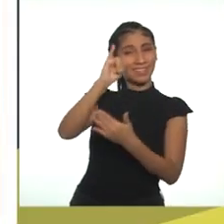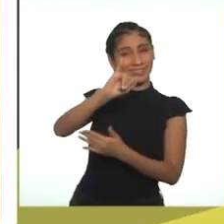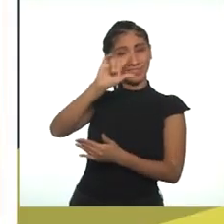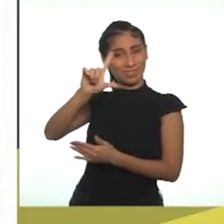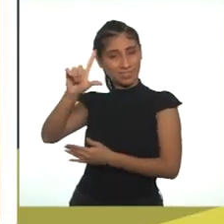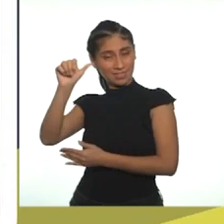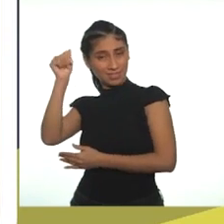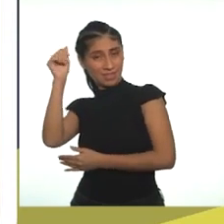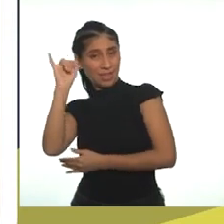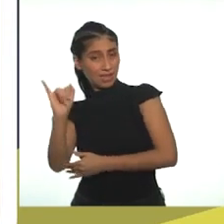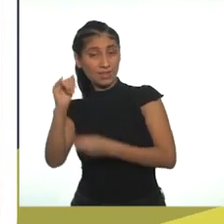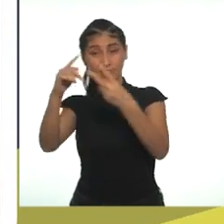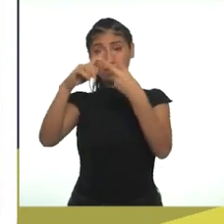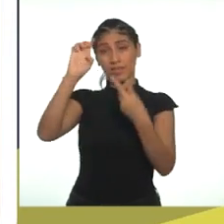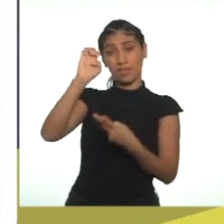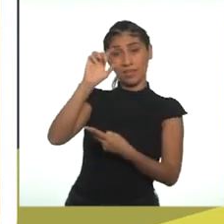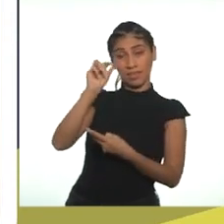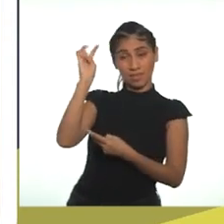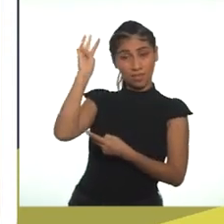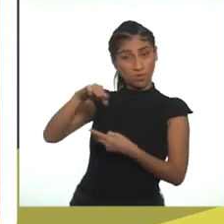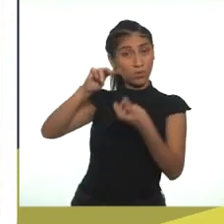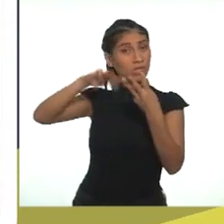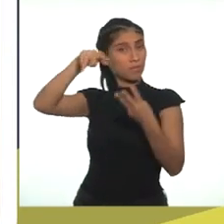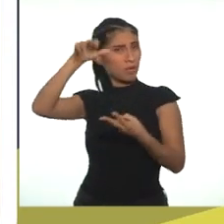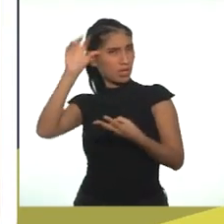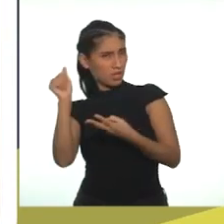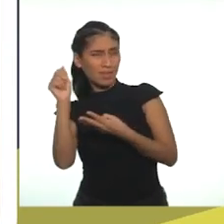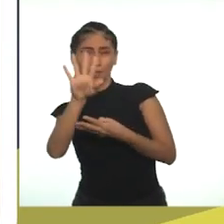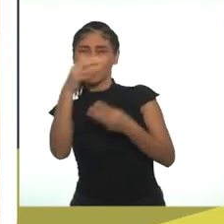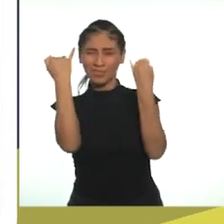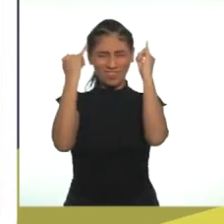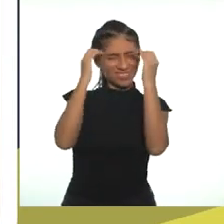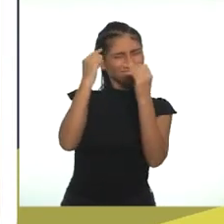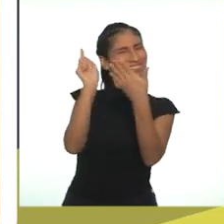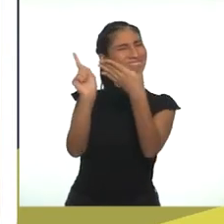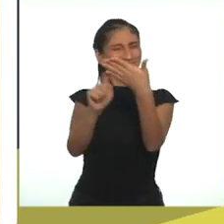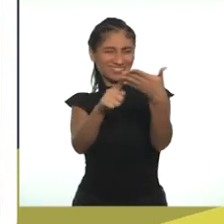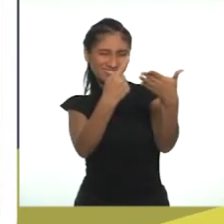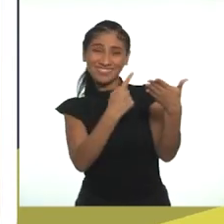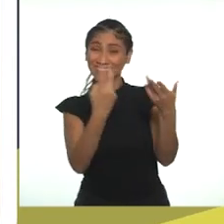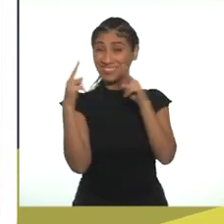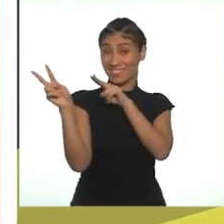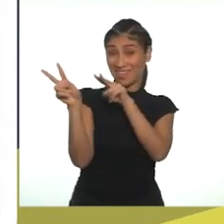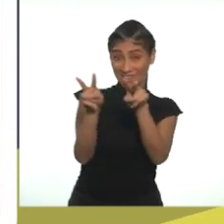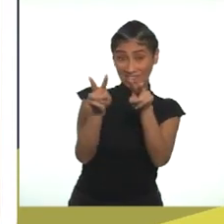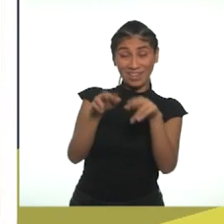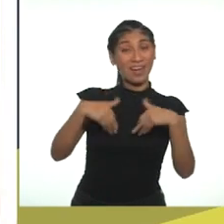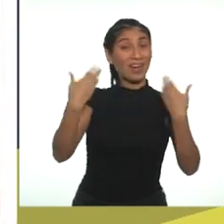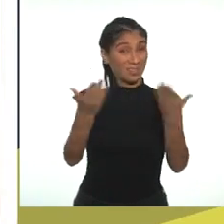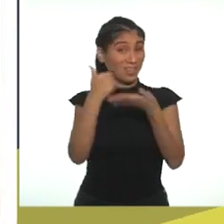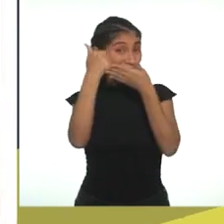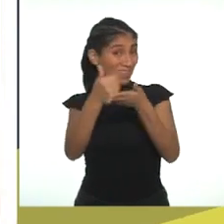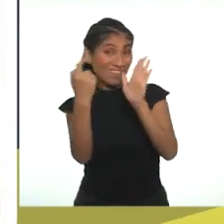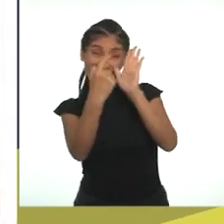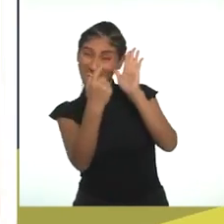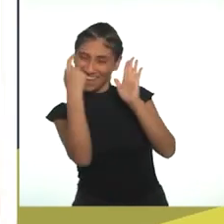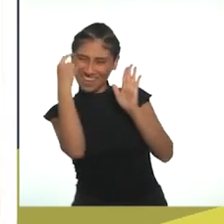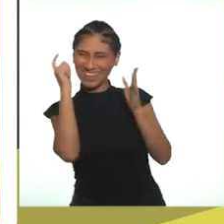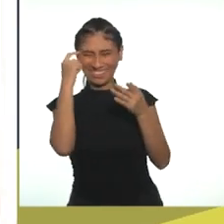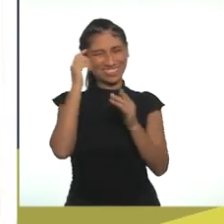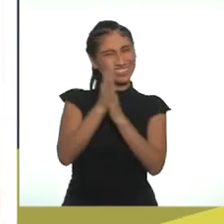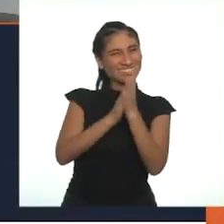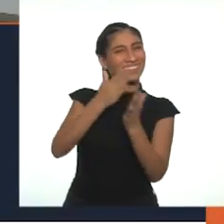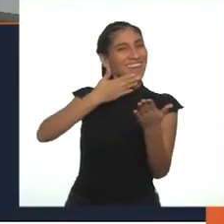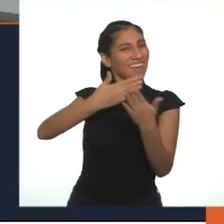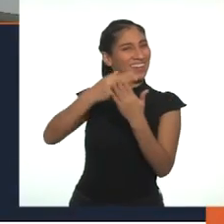Edwin. Sus reflexiones y deseo de transformar lo que nos afecta es una inspiración. Me alegra haber colaborado con estas